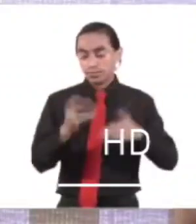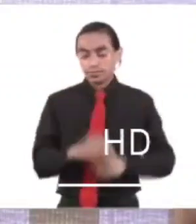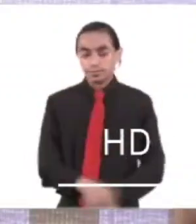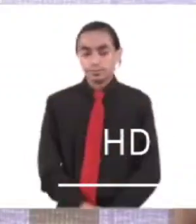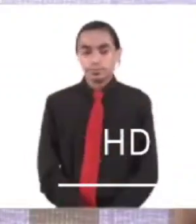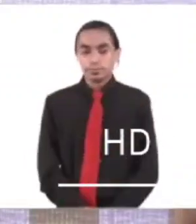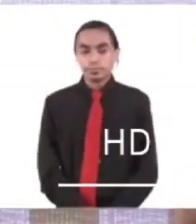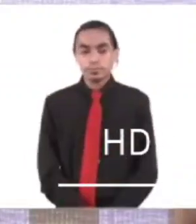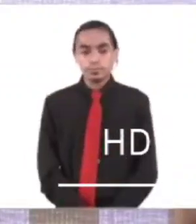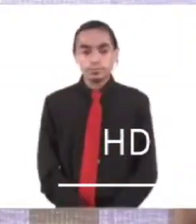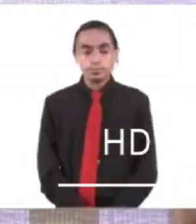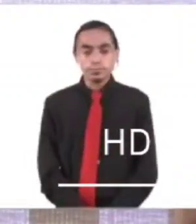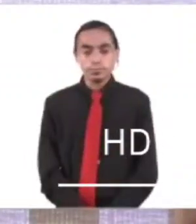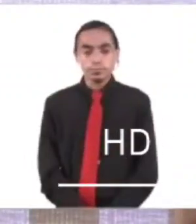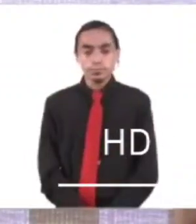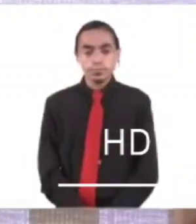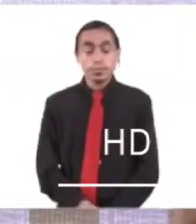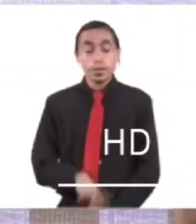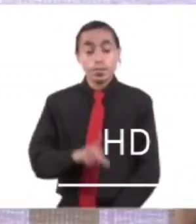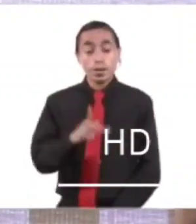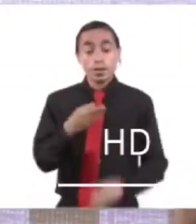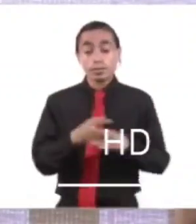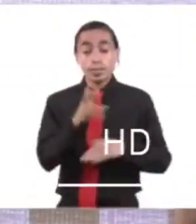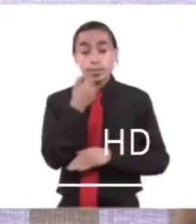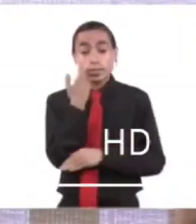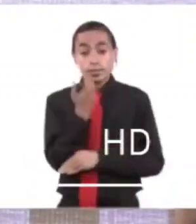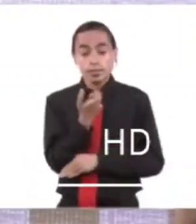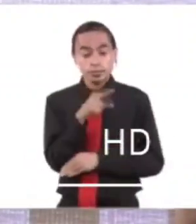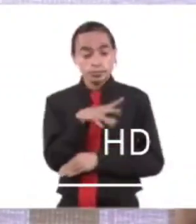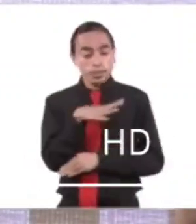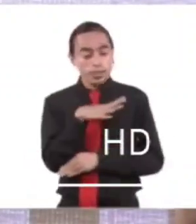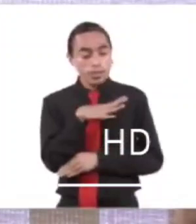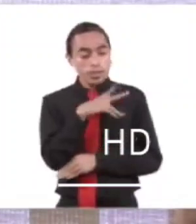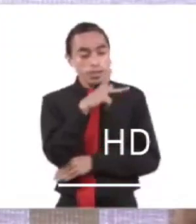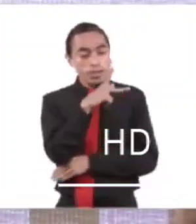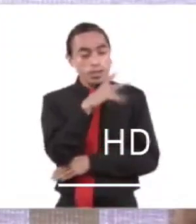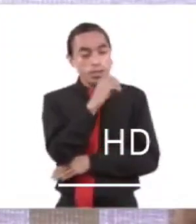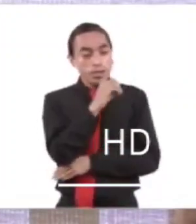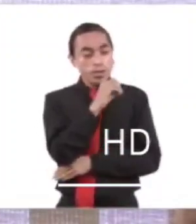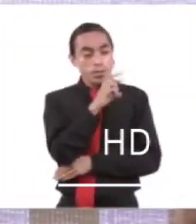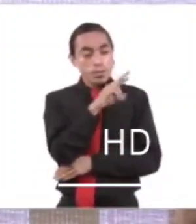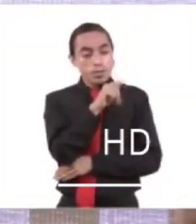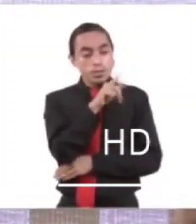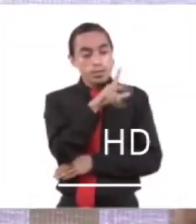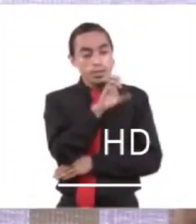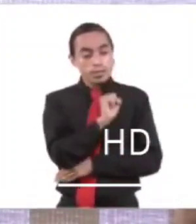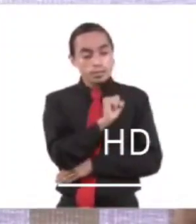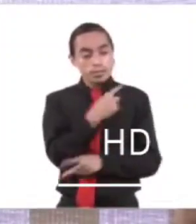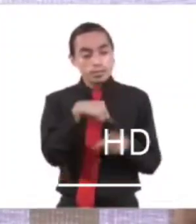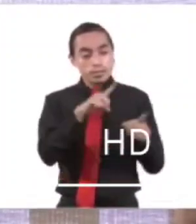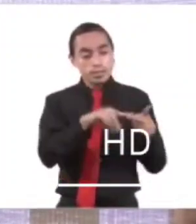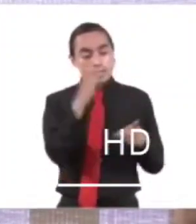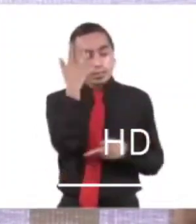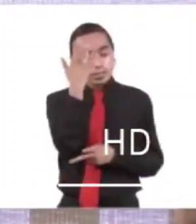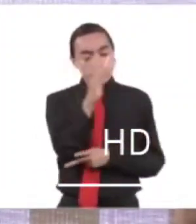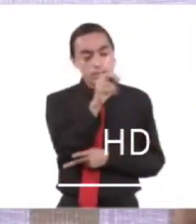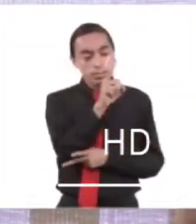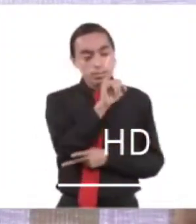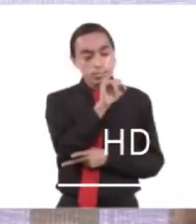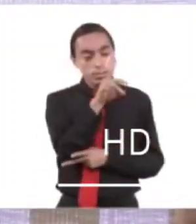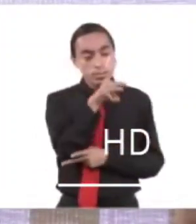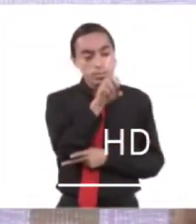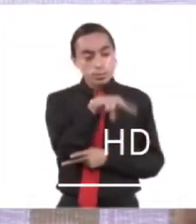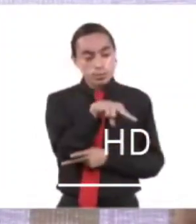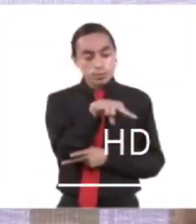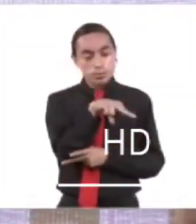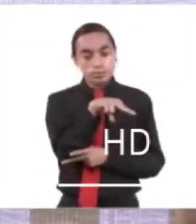Pero quiero hacer referencia a Portales y San Simón. Y ciertamente,